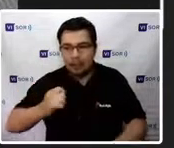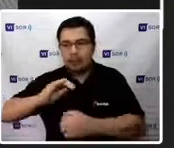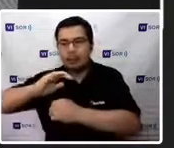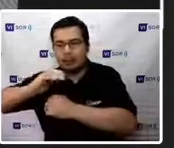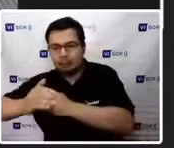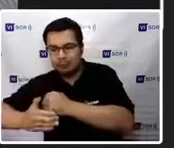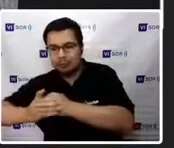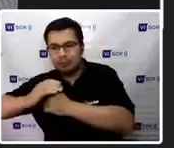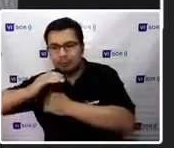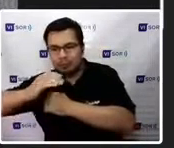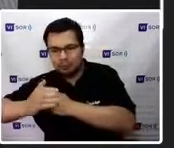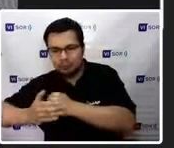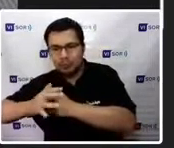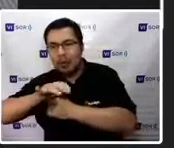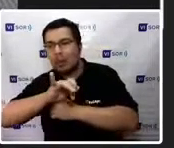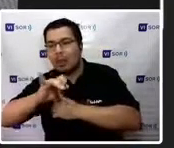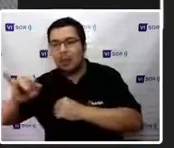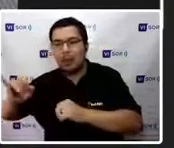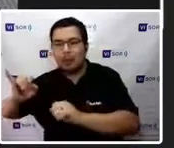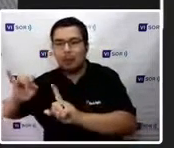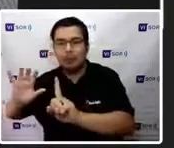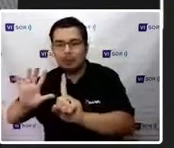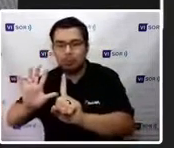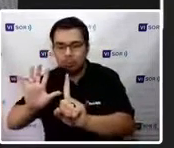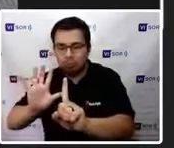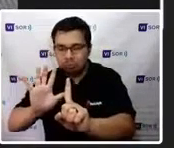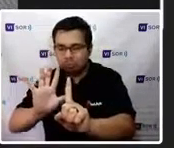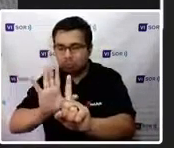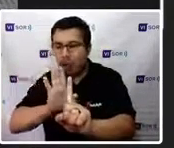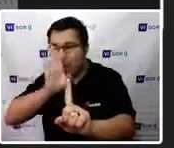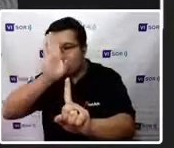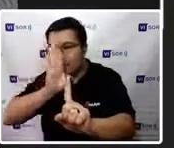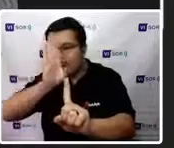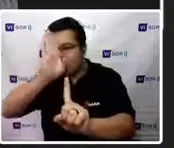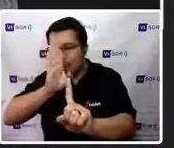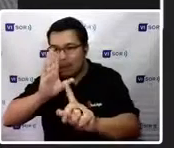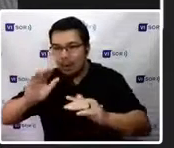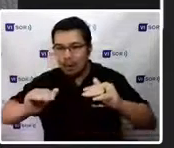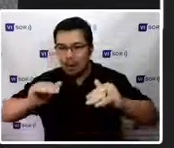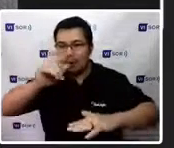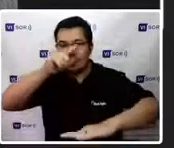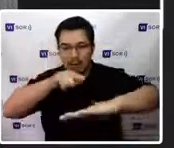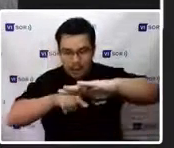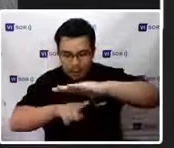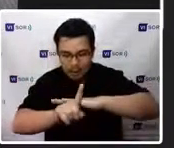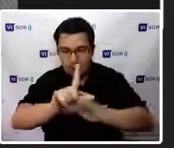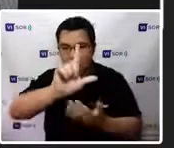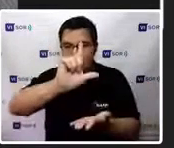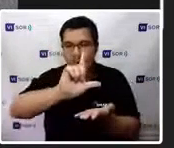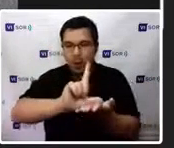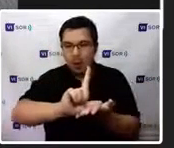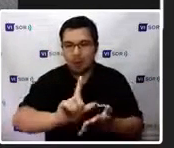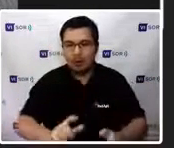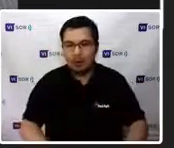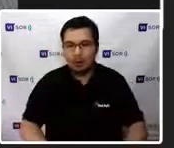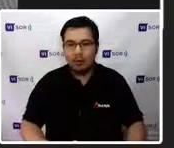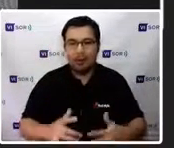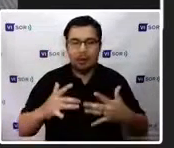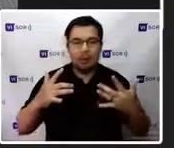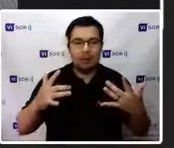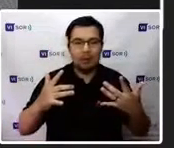te termina siguiendo y entra un poco en lugares en los que no debería estar. Y es como un poco tragicómico